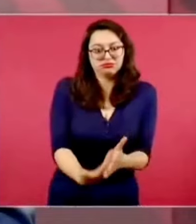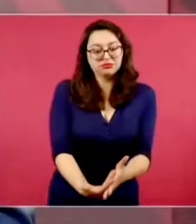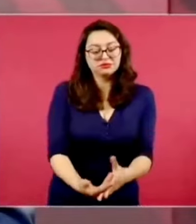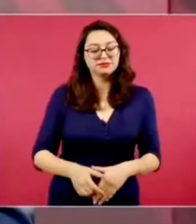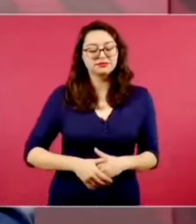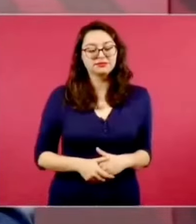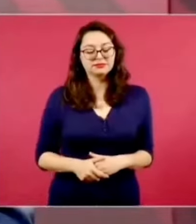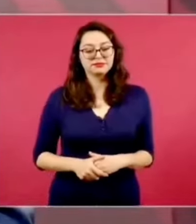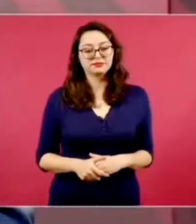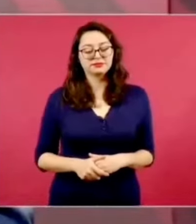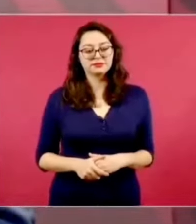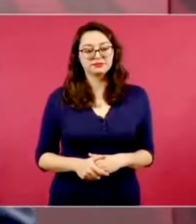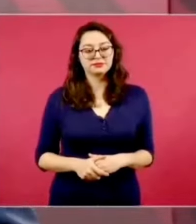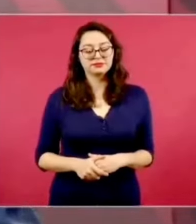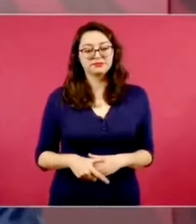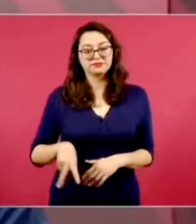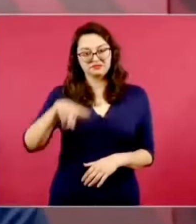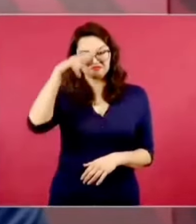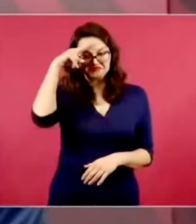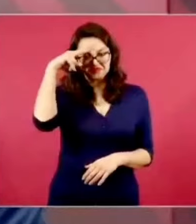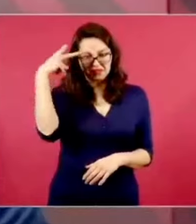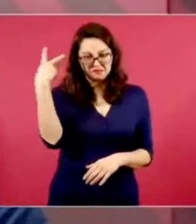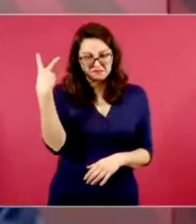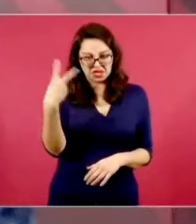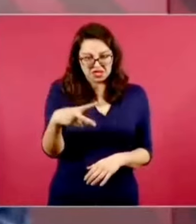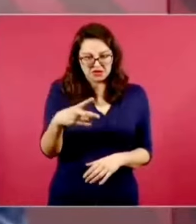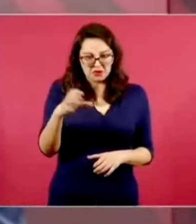milenaria por el México